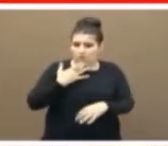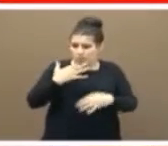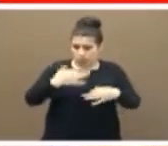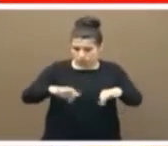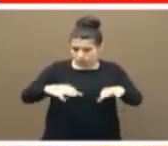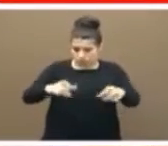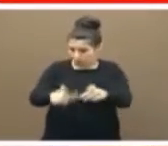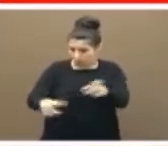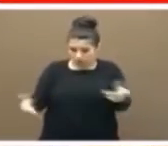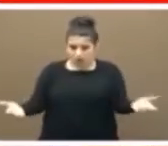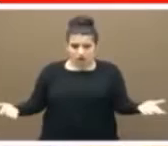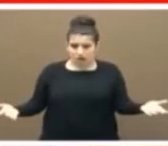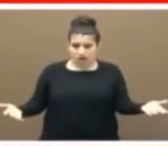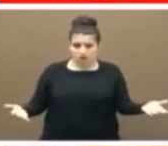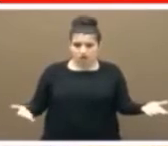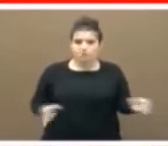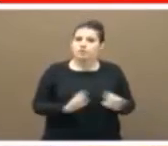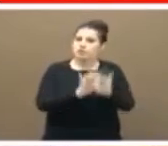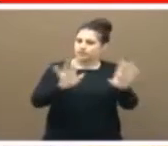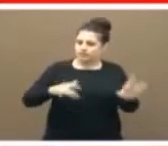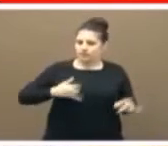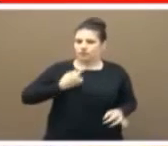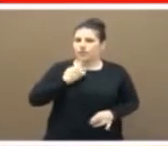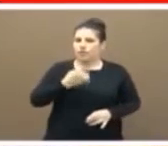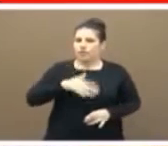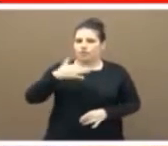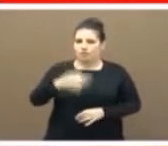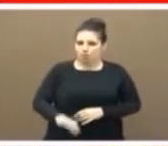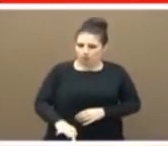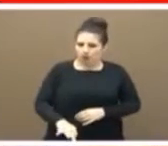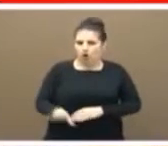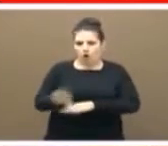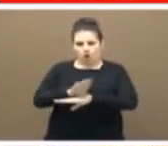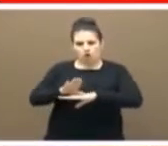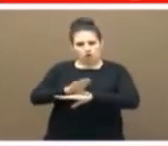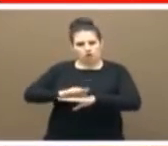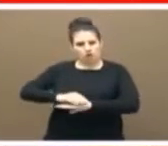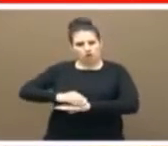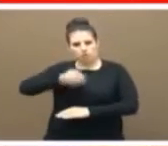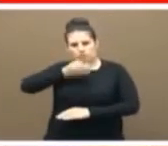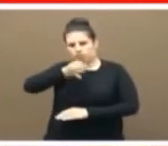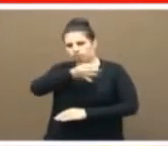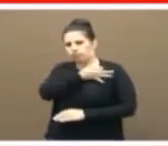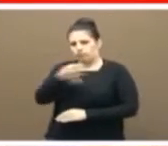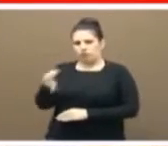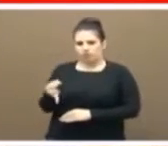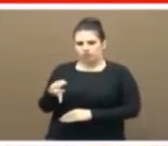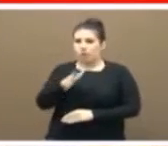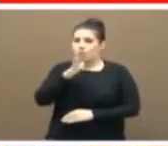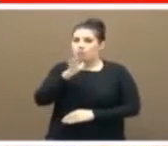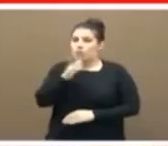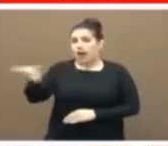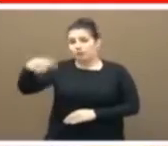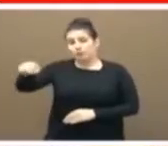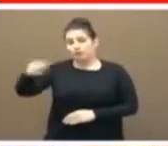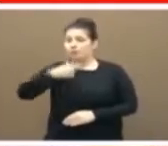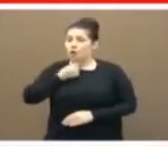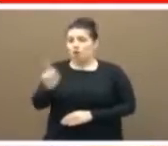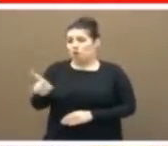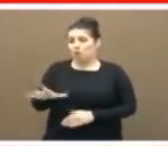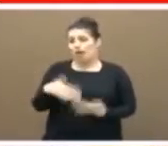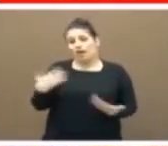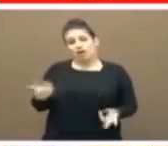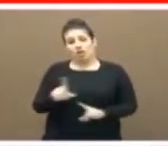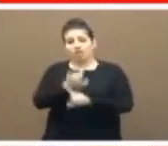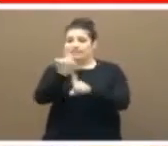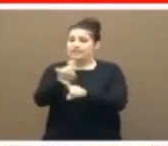normal. Pero sí puedo decir que es un tipo brillante. ¿Y por qué es un tipo brillante? Pues a ustedes no les gusta, y por eso plantean